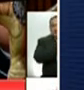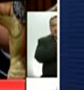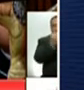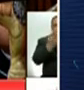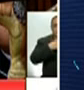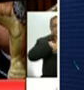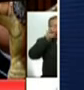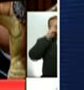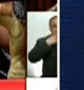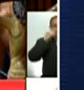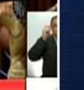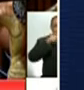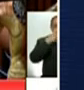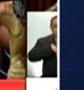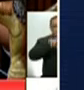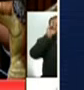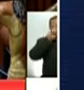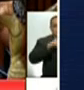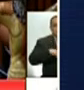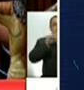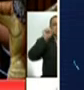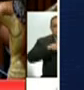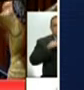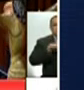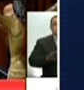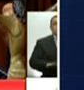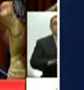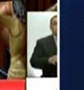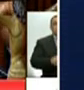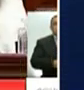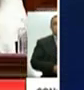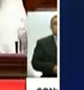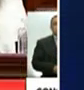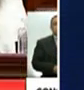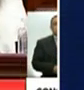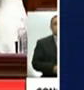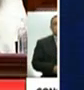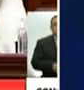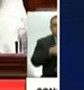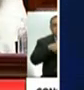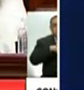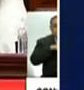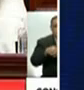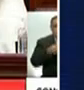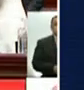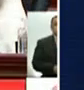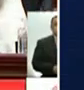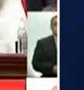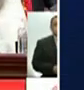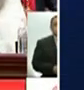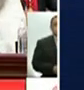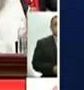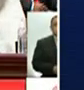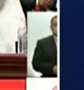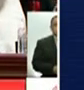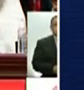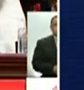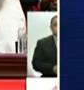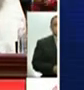lo que se sabe también es que el congresista había superado el COVID en septiembre. ¿Él quedó bien físicamente? ¿Tuvo alguna